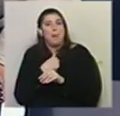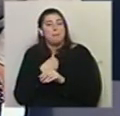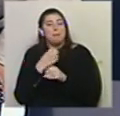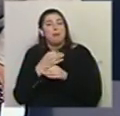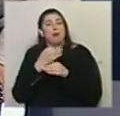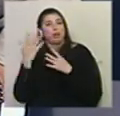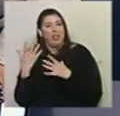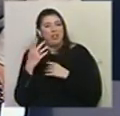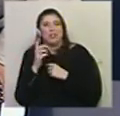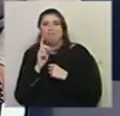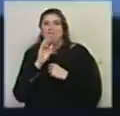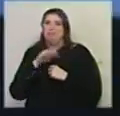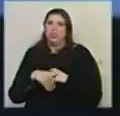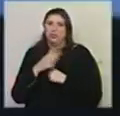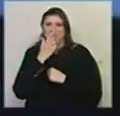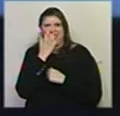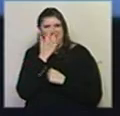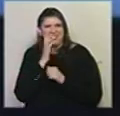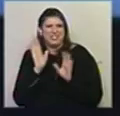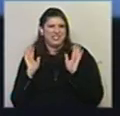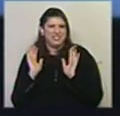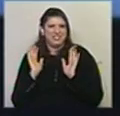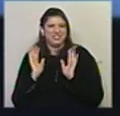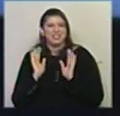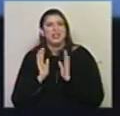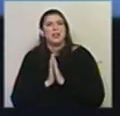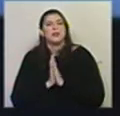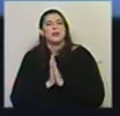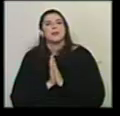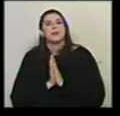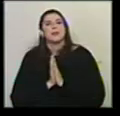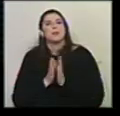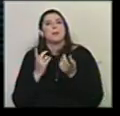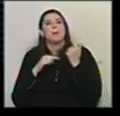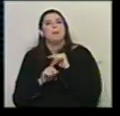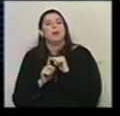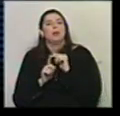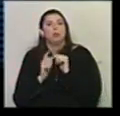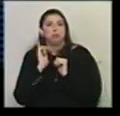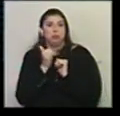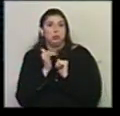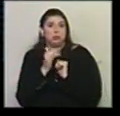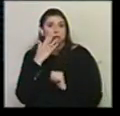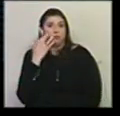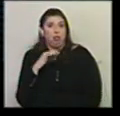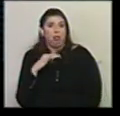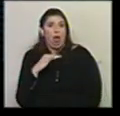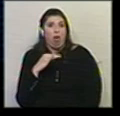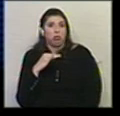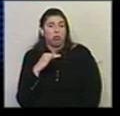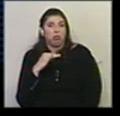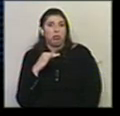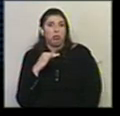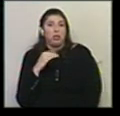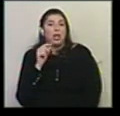tiene menos interés, pero... Está jorobado, güey. Pero de cualquier manera, sí, claro, esa es una estrategia de